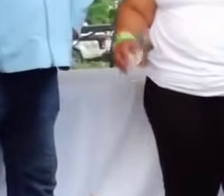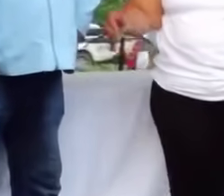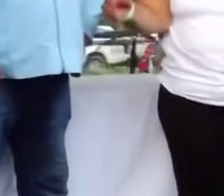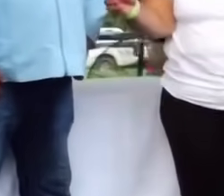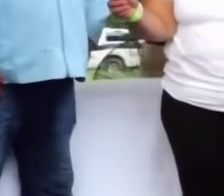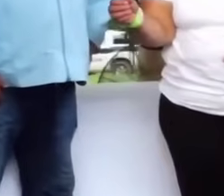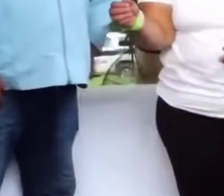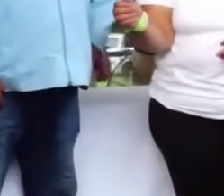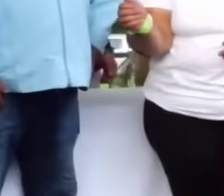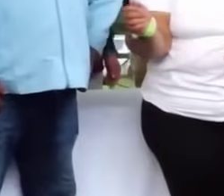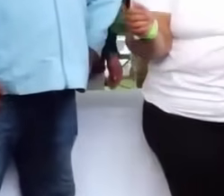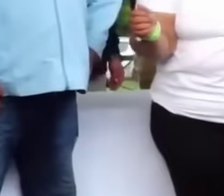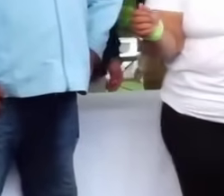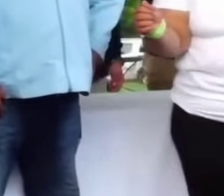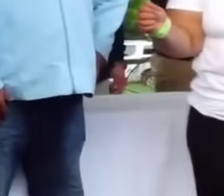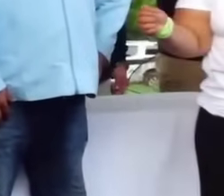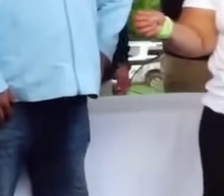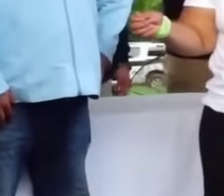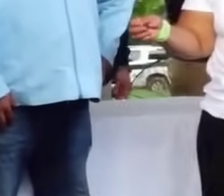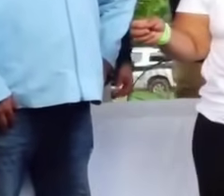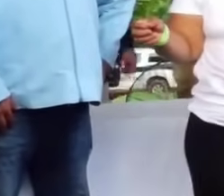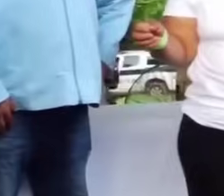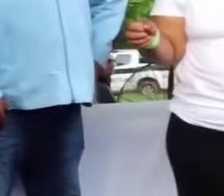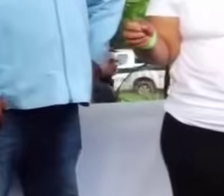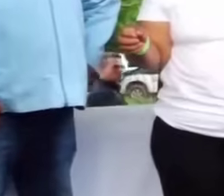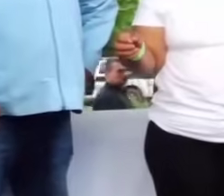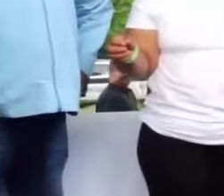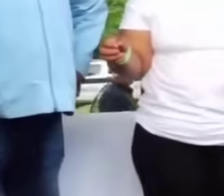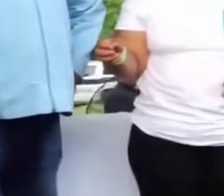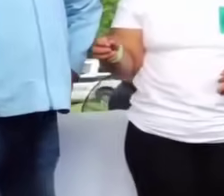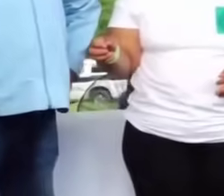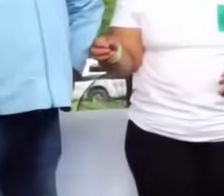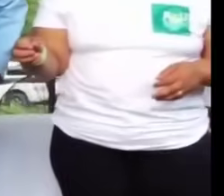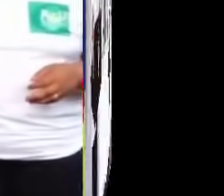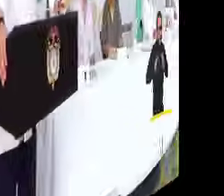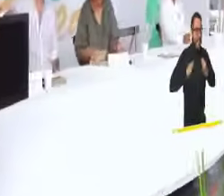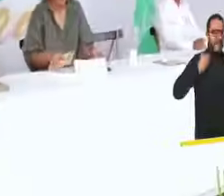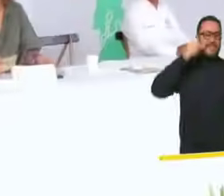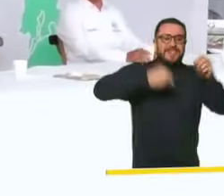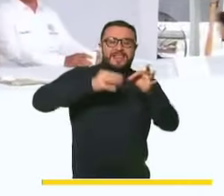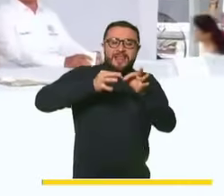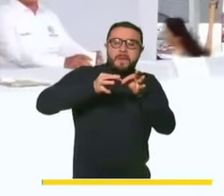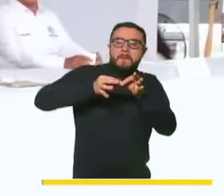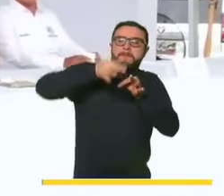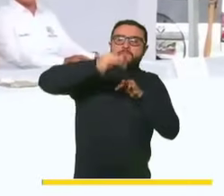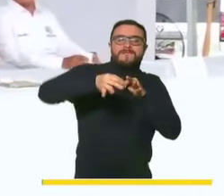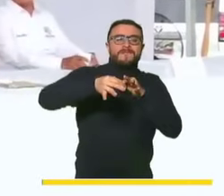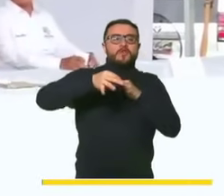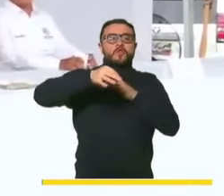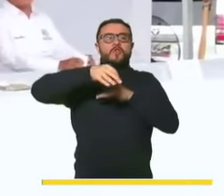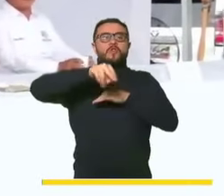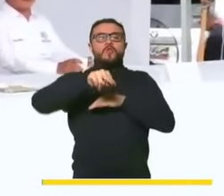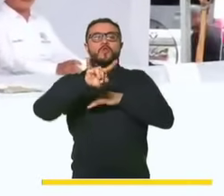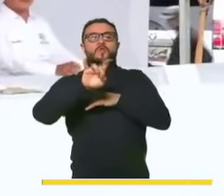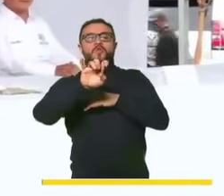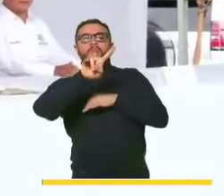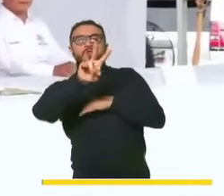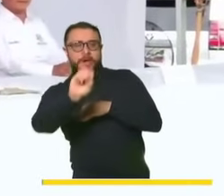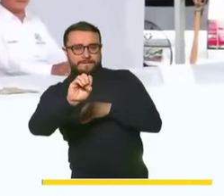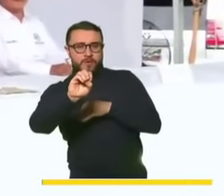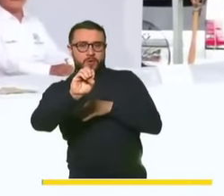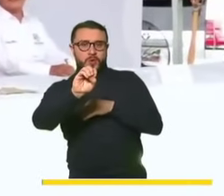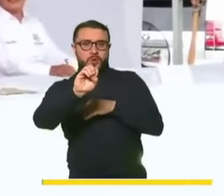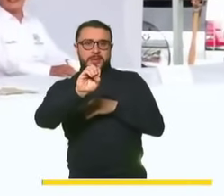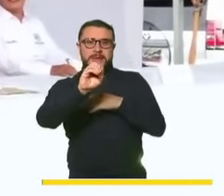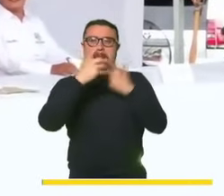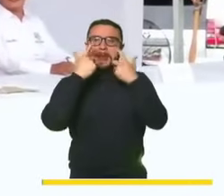los pobres, también es justo hacerle el reconocimiento a la ministra de Agricultura, a sus funcionarios y cada uno de los líderes y